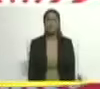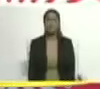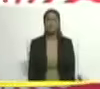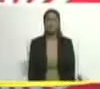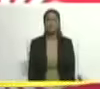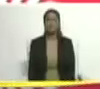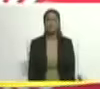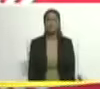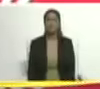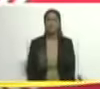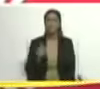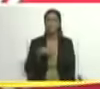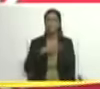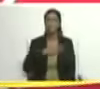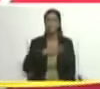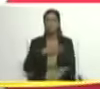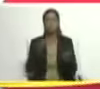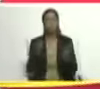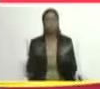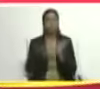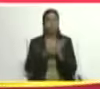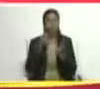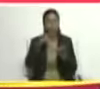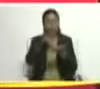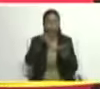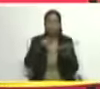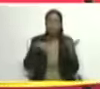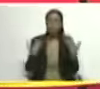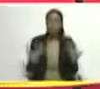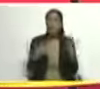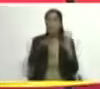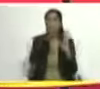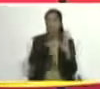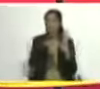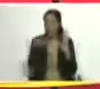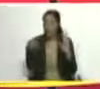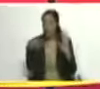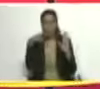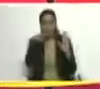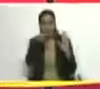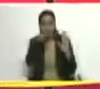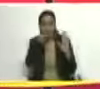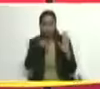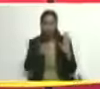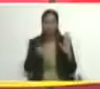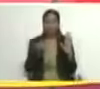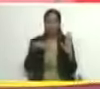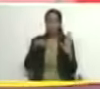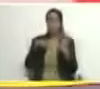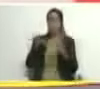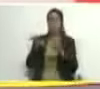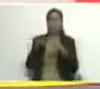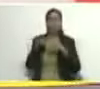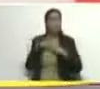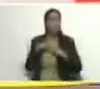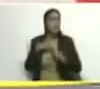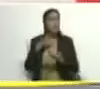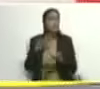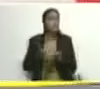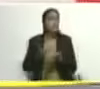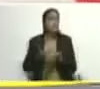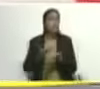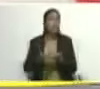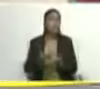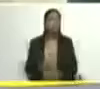Hemos repasado nuestra agenda. Hemos recibido la propuesta